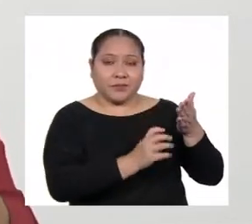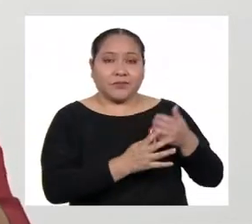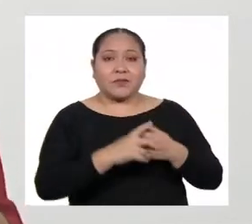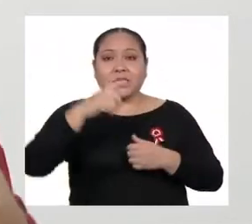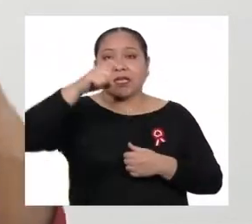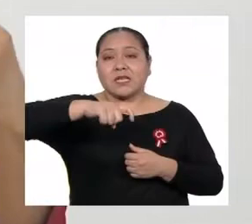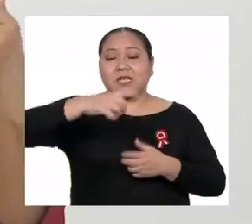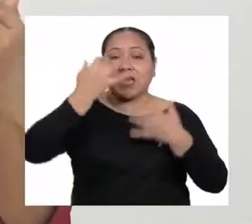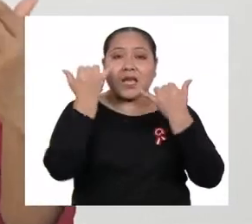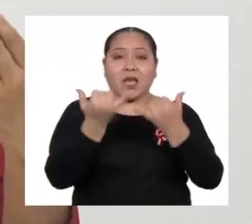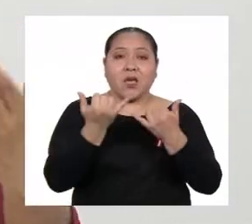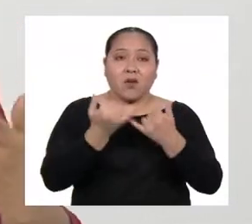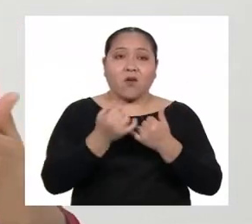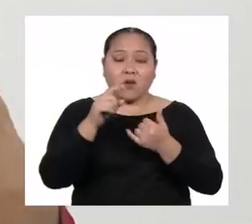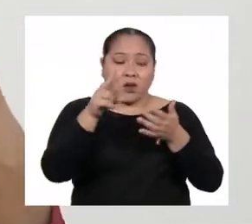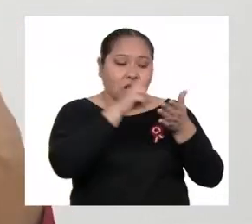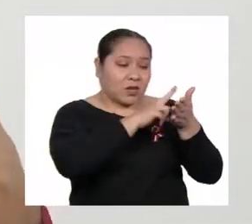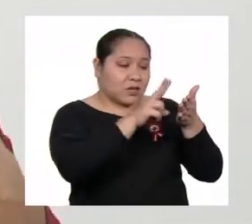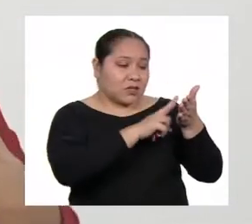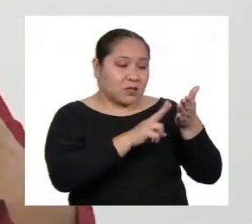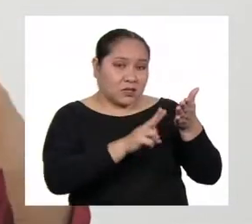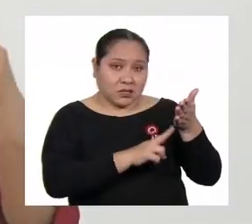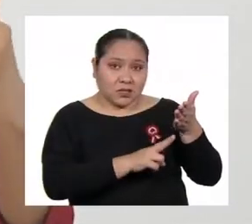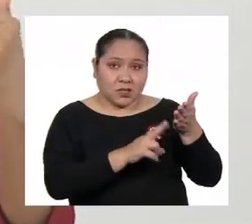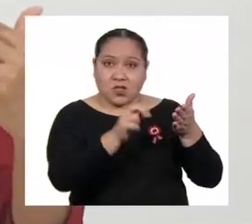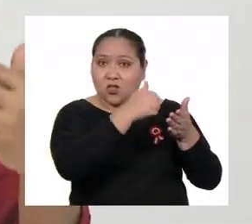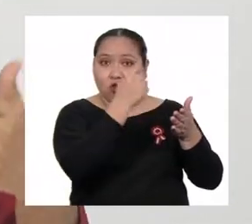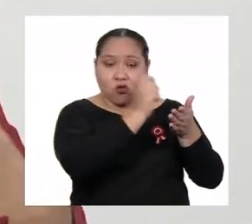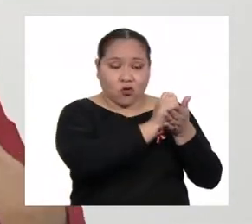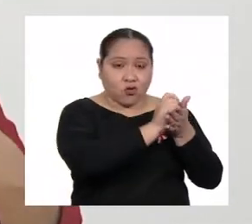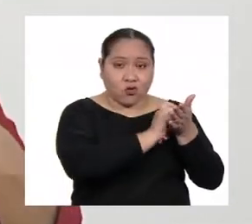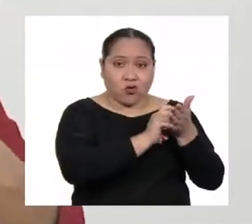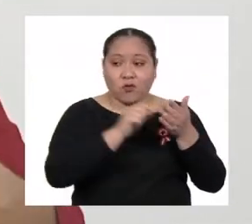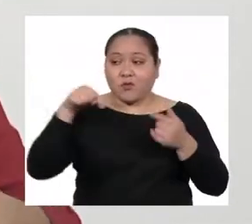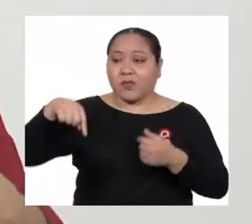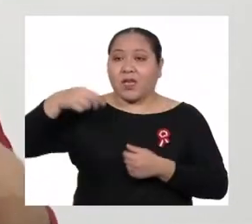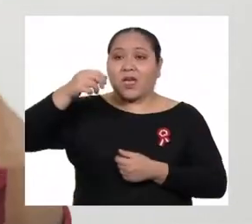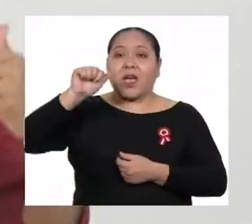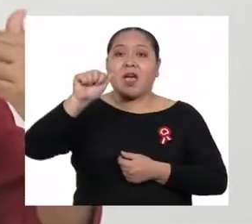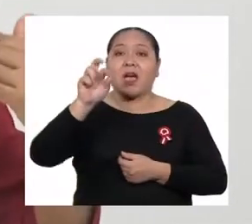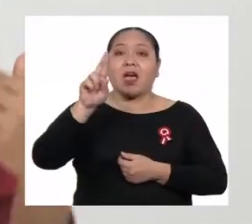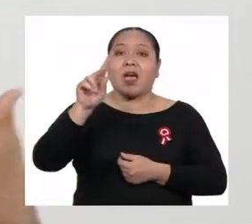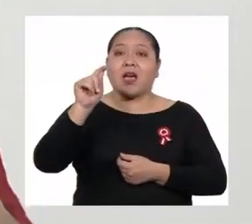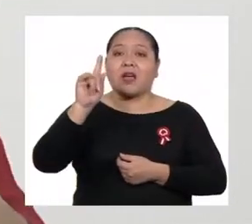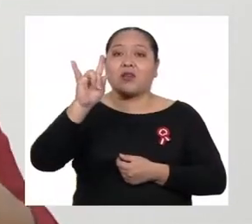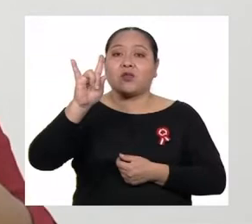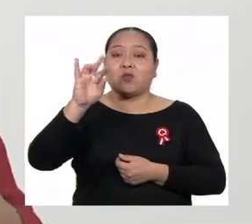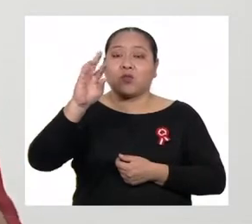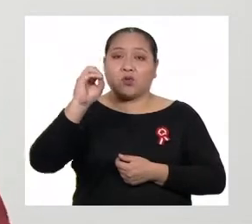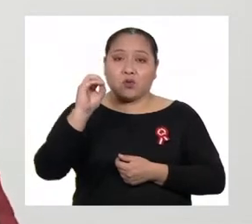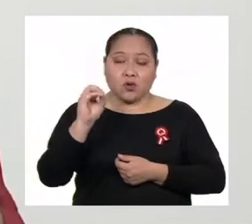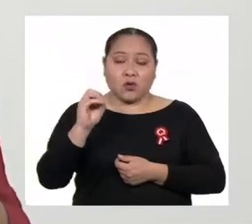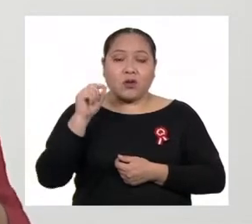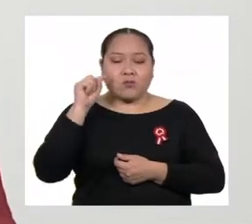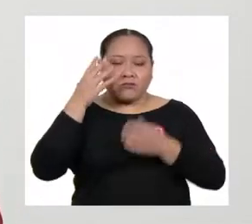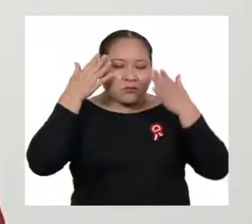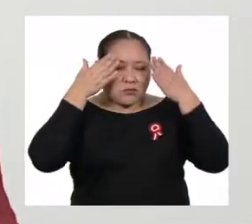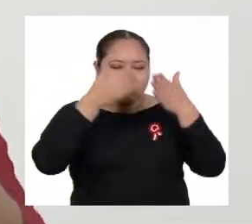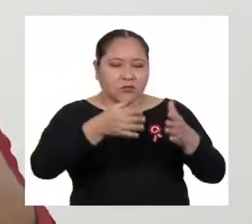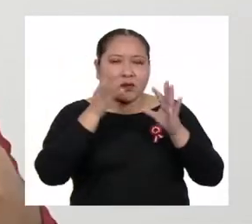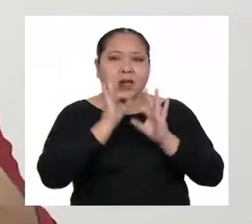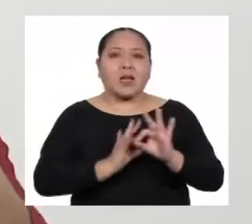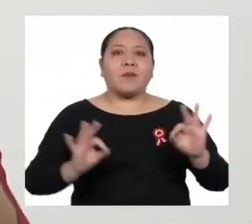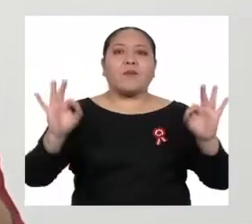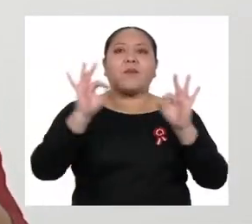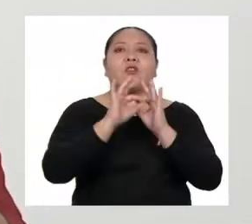que ahora, mediante la lectura de un texto de Arturo Hernández, hagamos énfasis en la